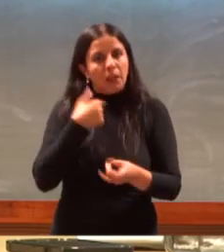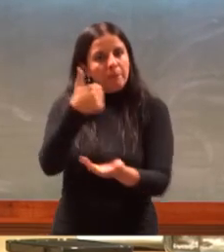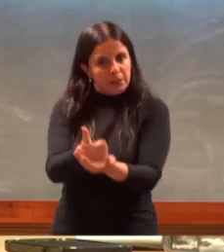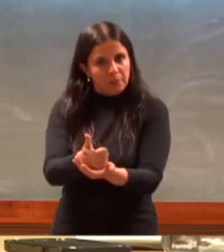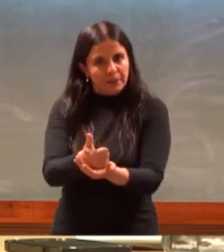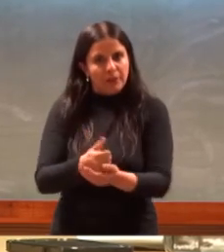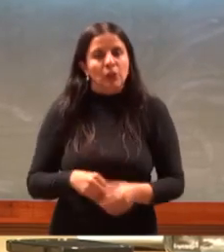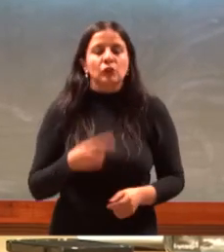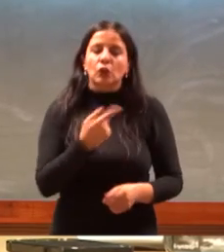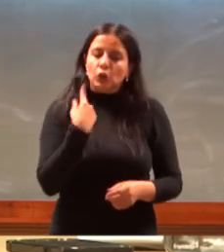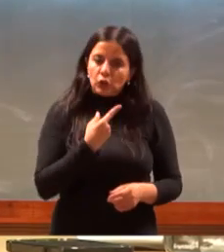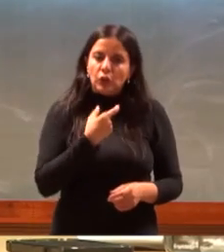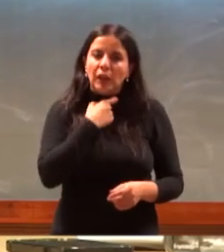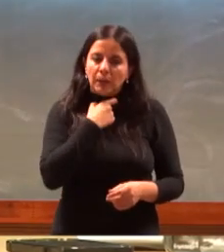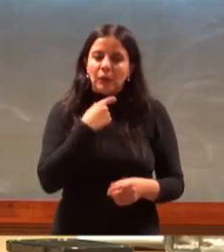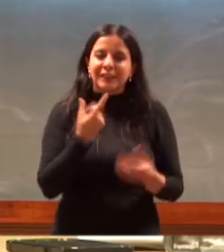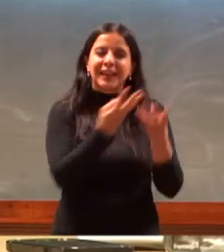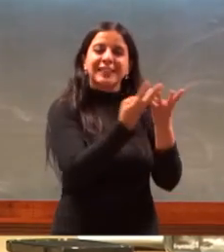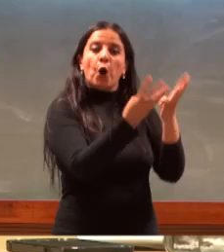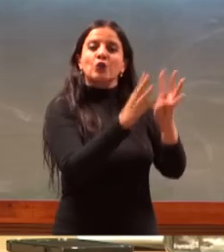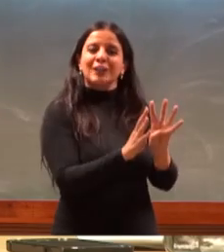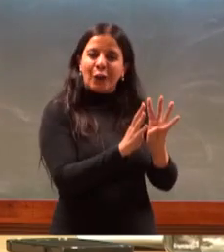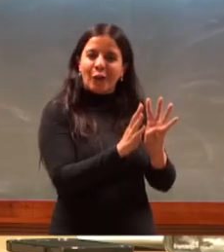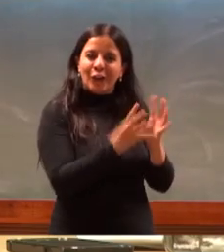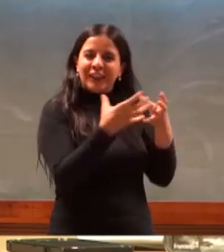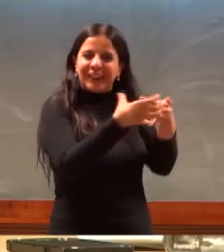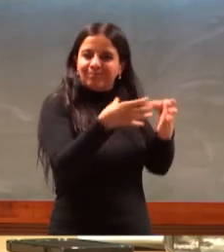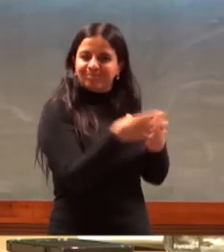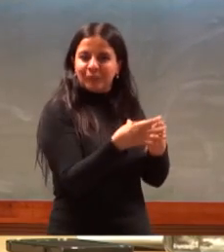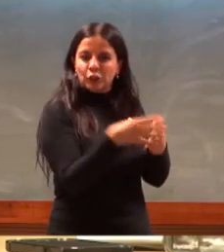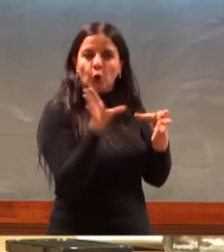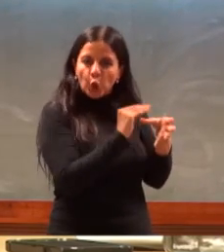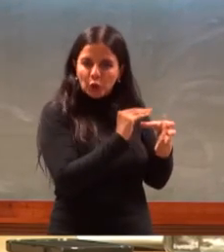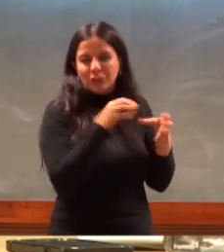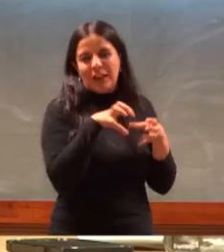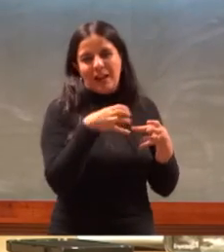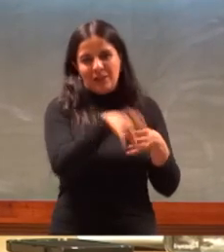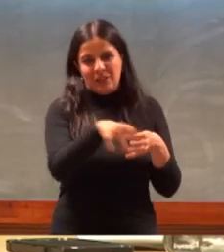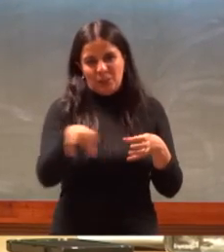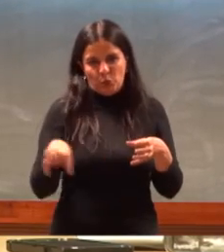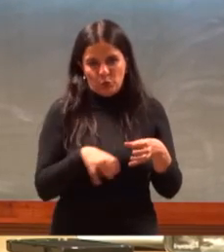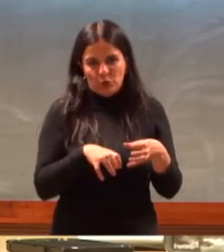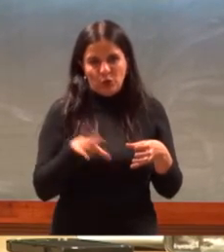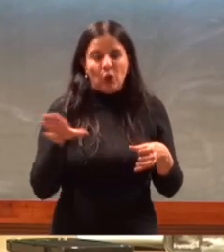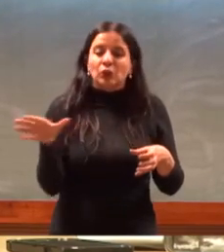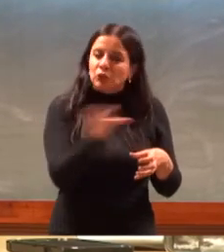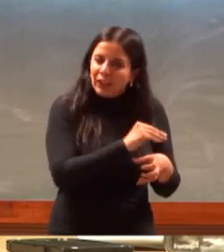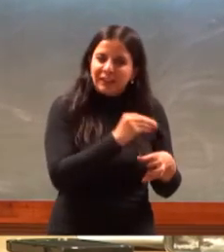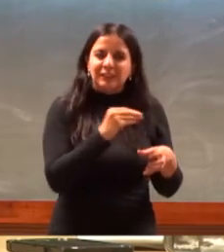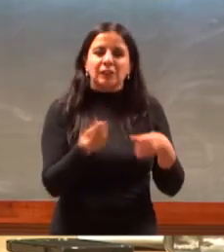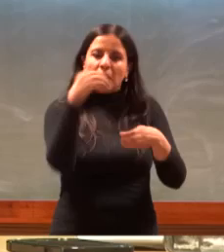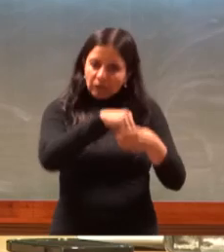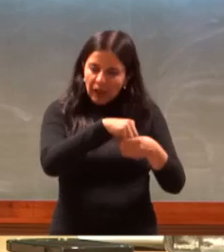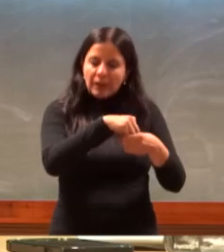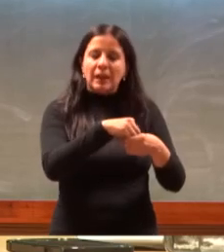ese consejo potencia esas relaciones genera un espacio institucional donde los distintos las distintas instituciones que